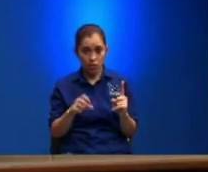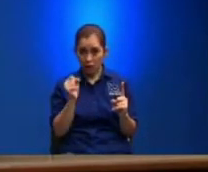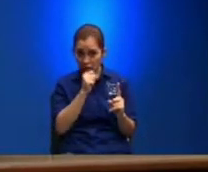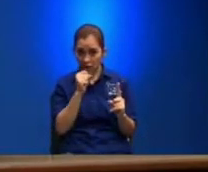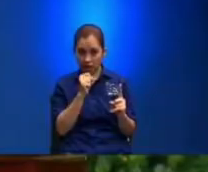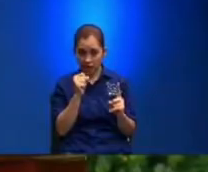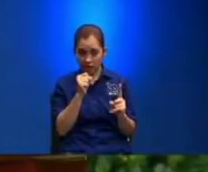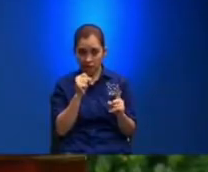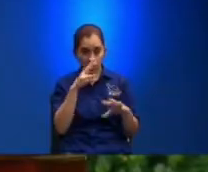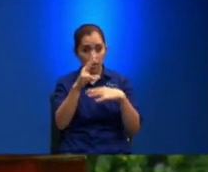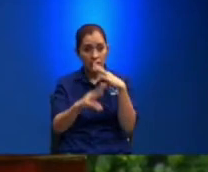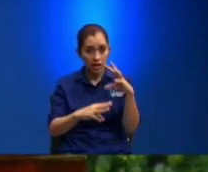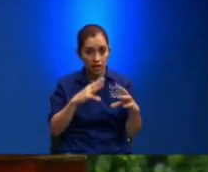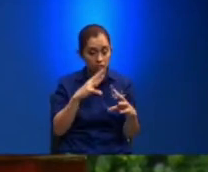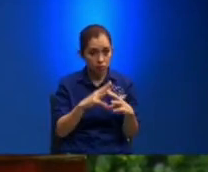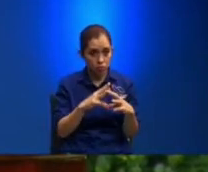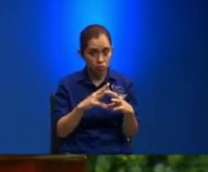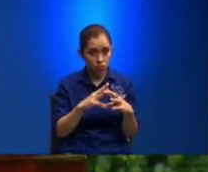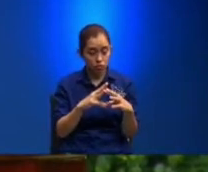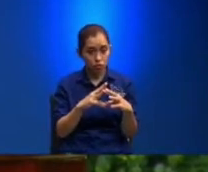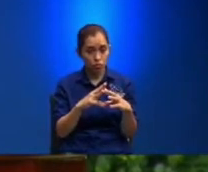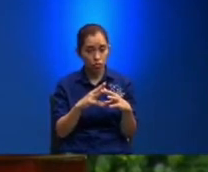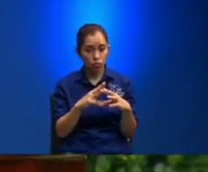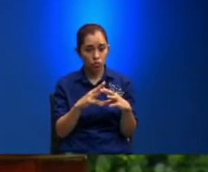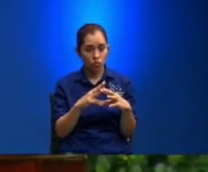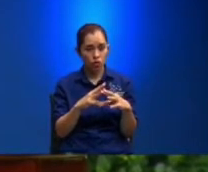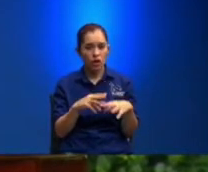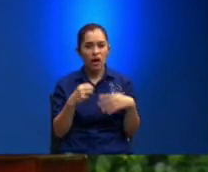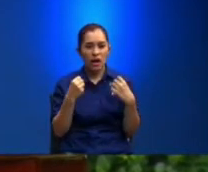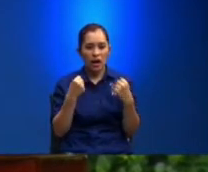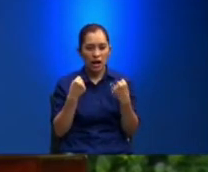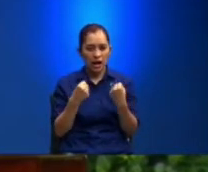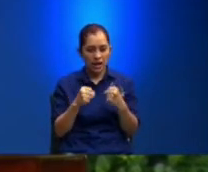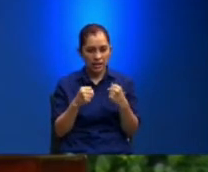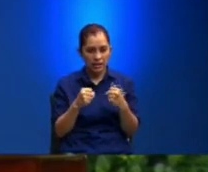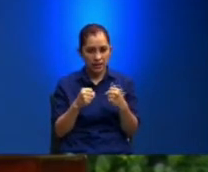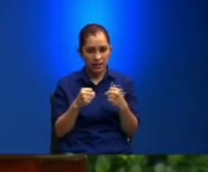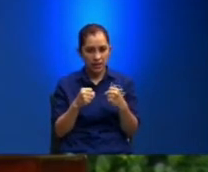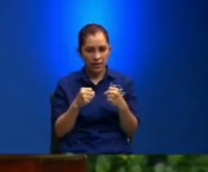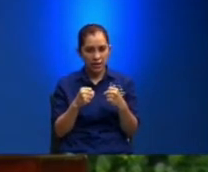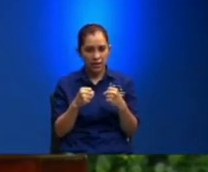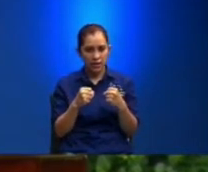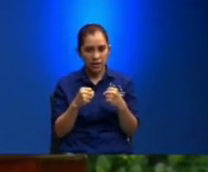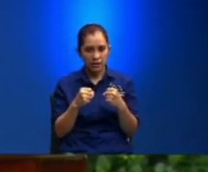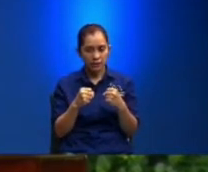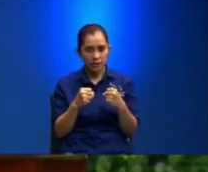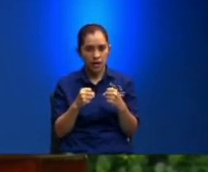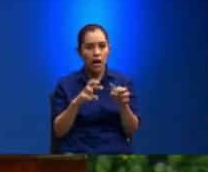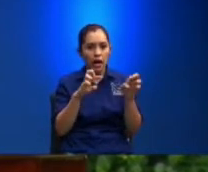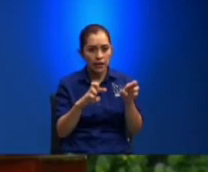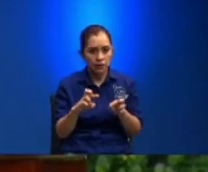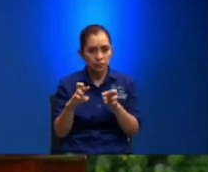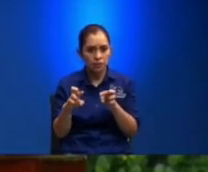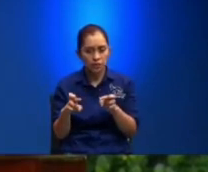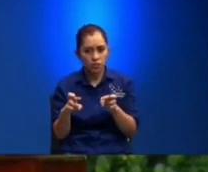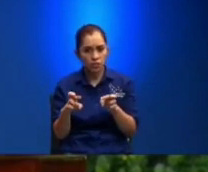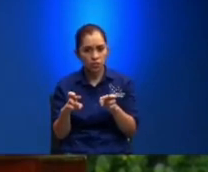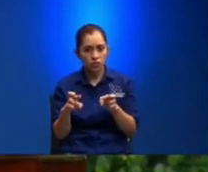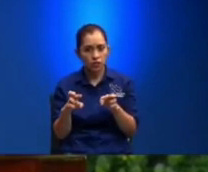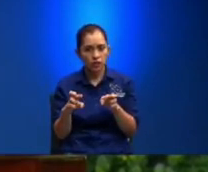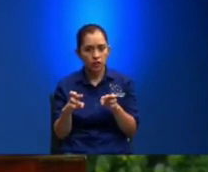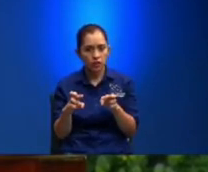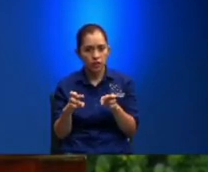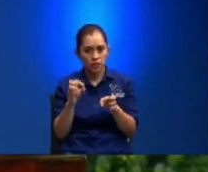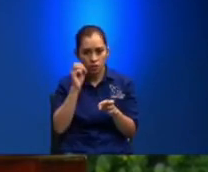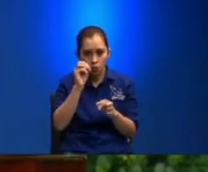ha incitado en cada uno de sus shows a la violencia a sus fans hubo